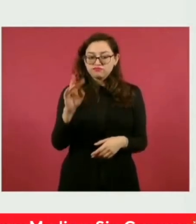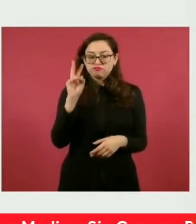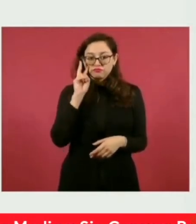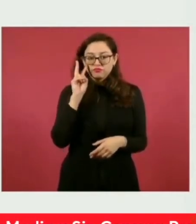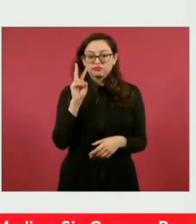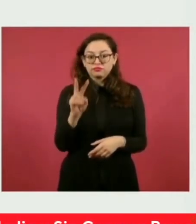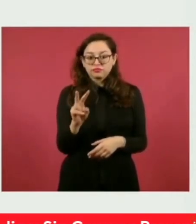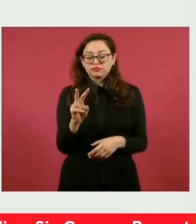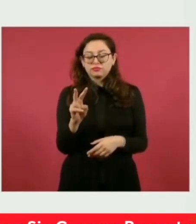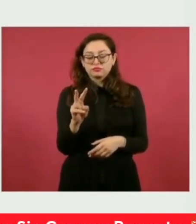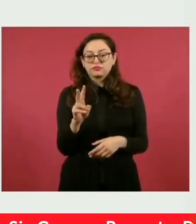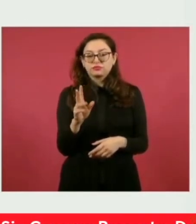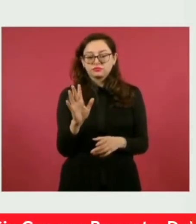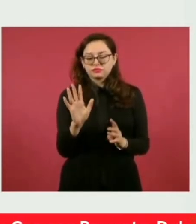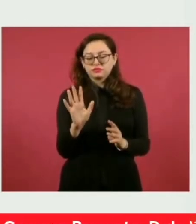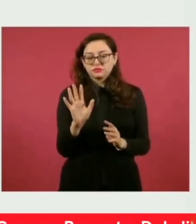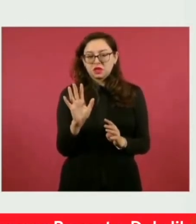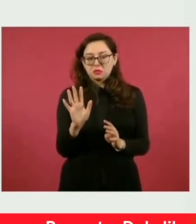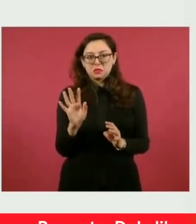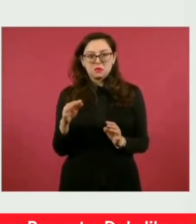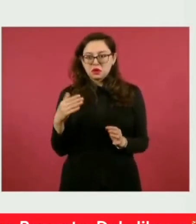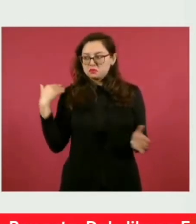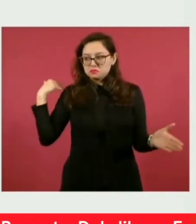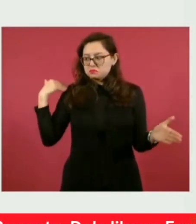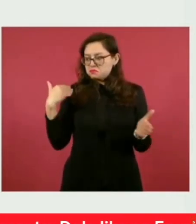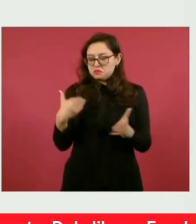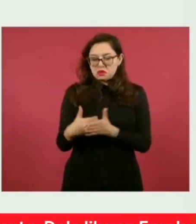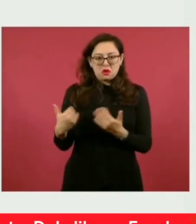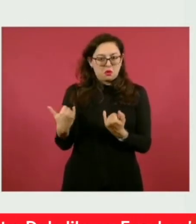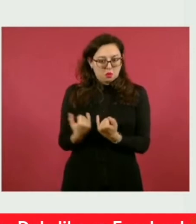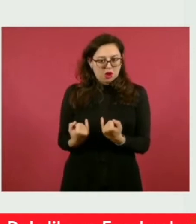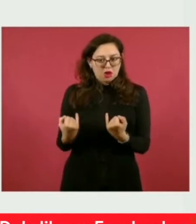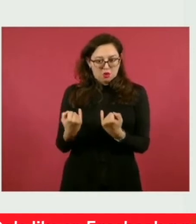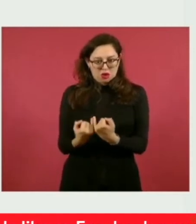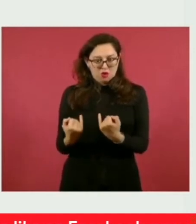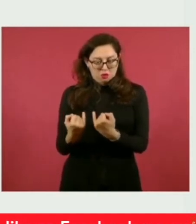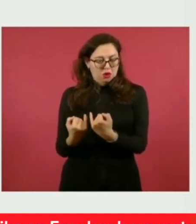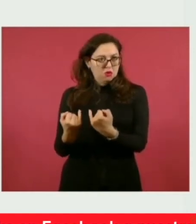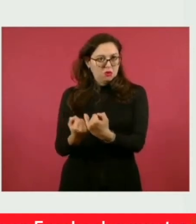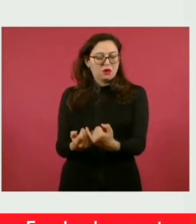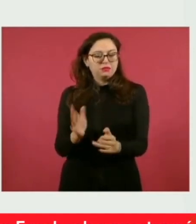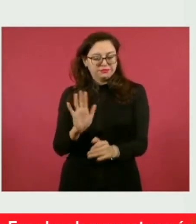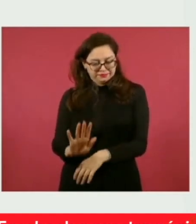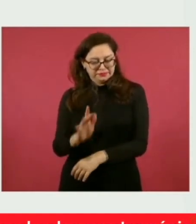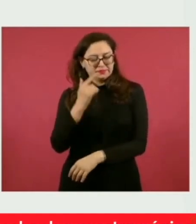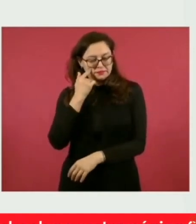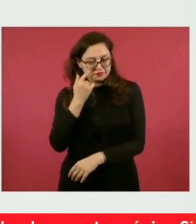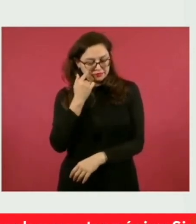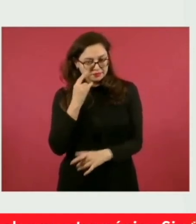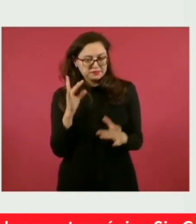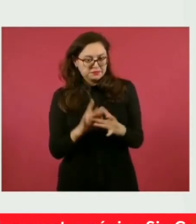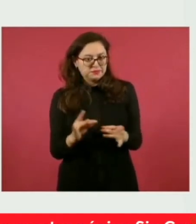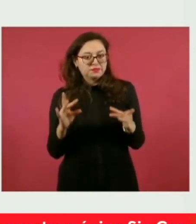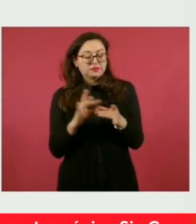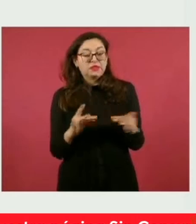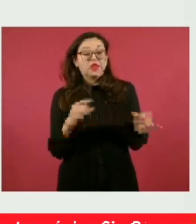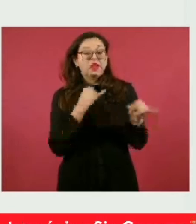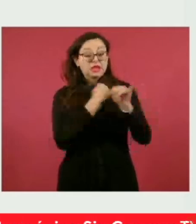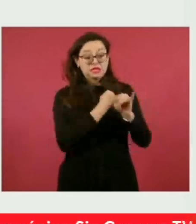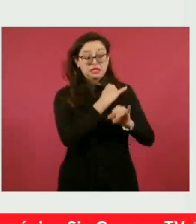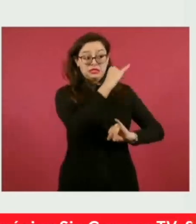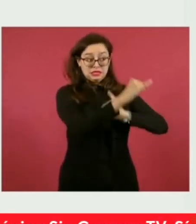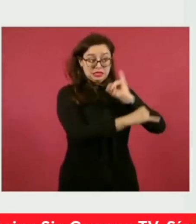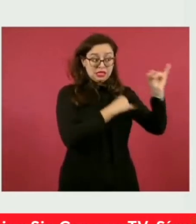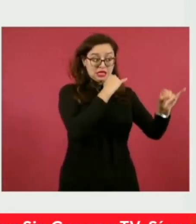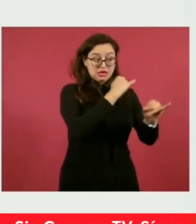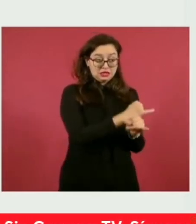pequeñita que se las mencionaré, pero bueno, empiezo comentándoles que el referente internacional ya ha convertido a pesos y en